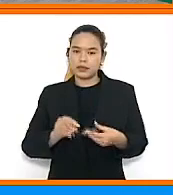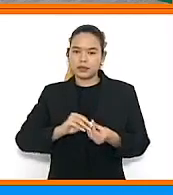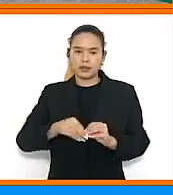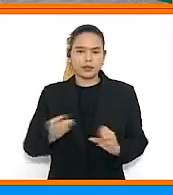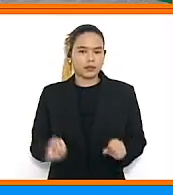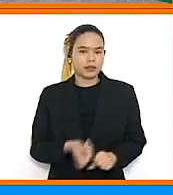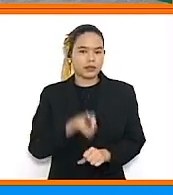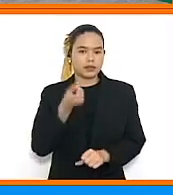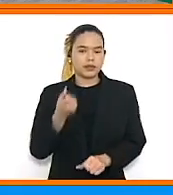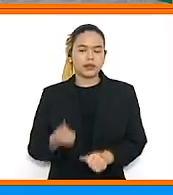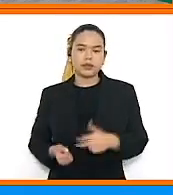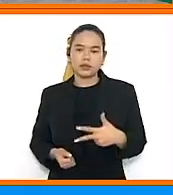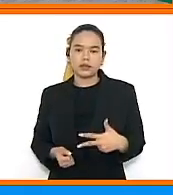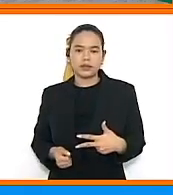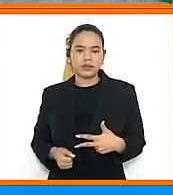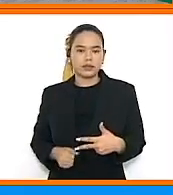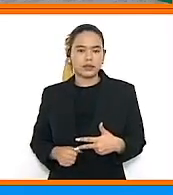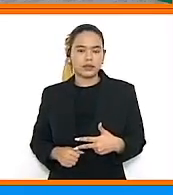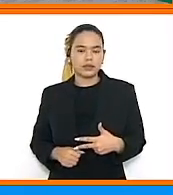Segundo número favorecido.